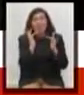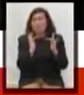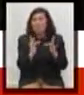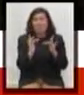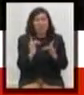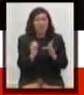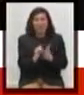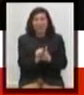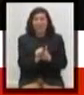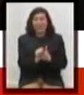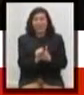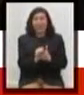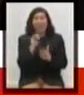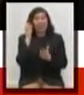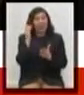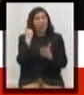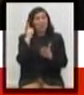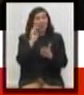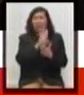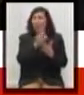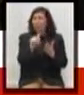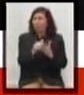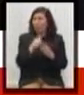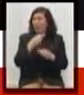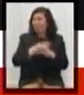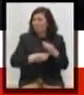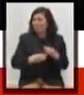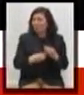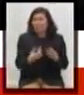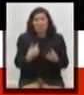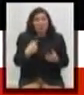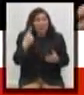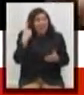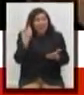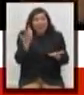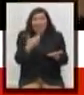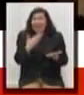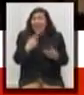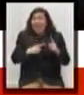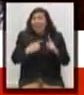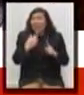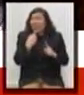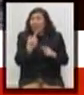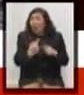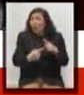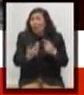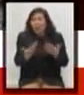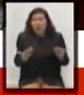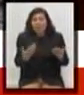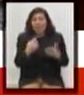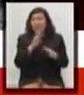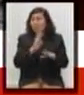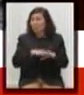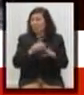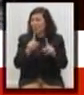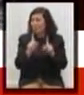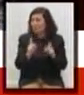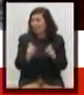hermosísimo, creo que para todo el mundo, ¿no? No concibo yo que alguien diga otra cosa ante esa pregunta.